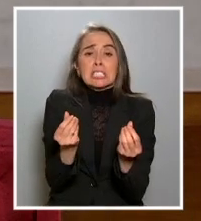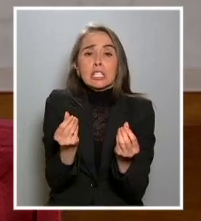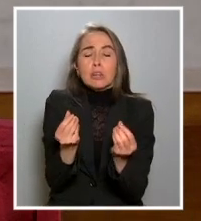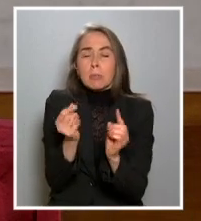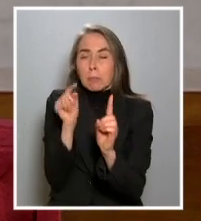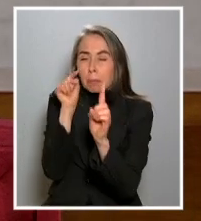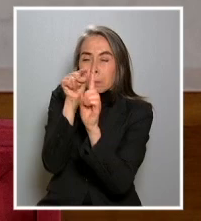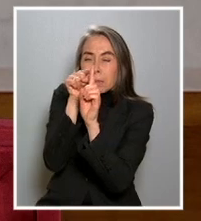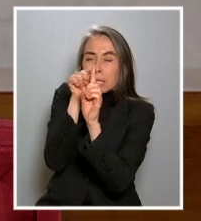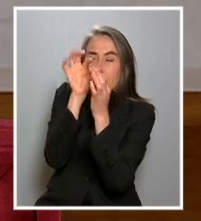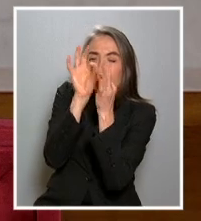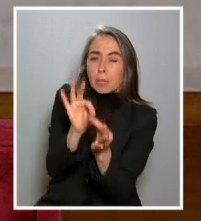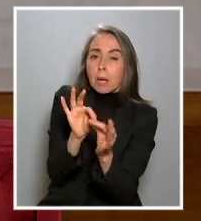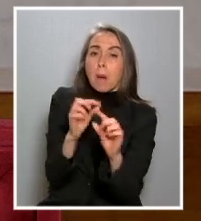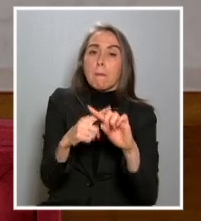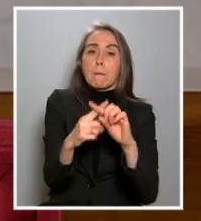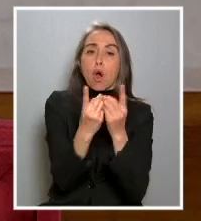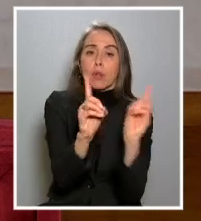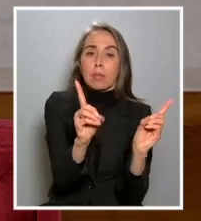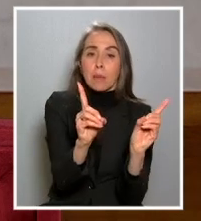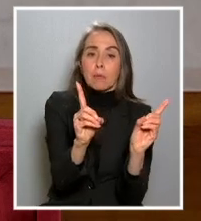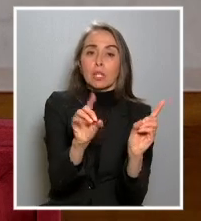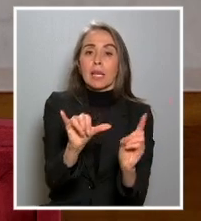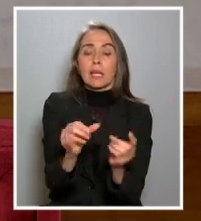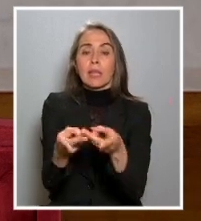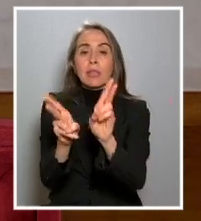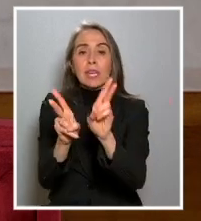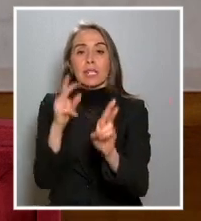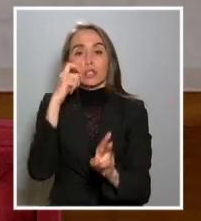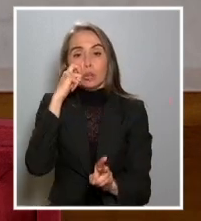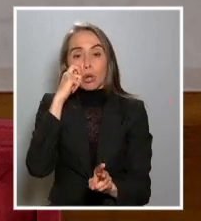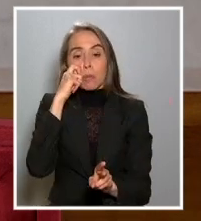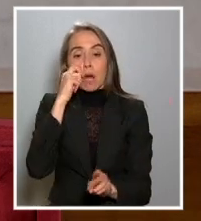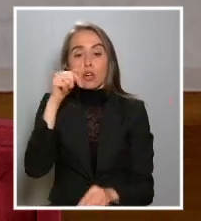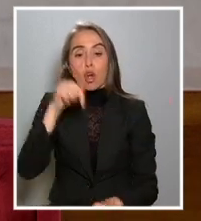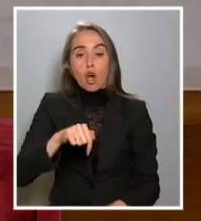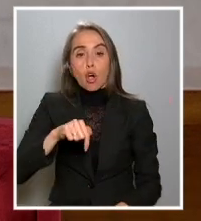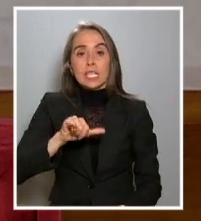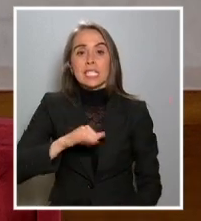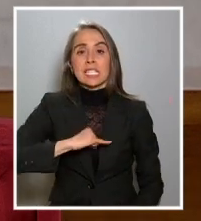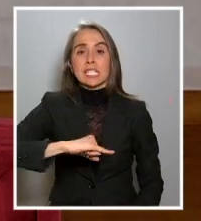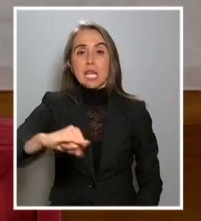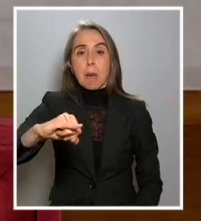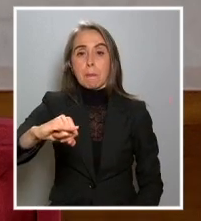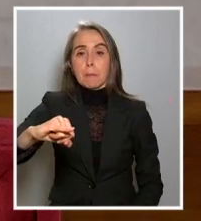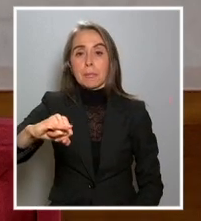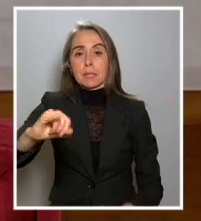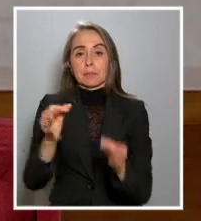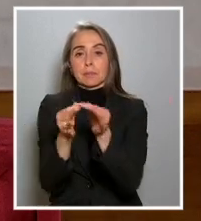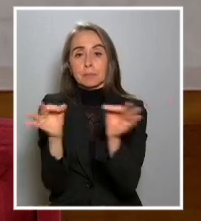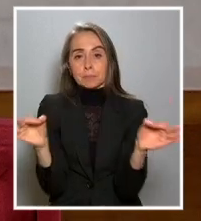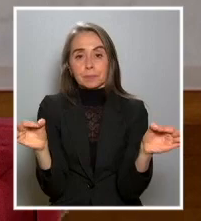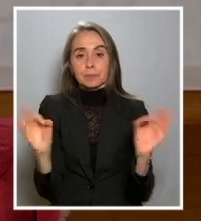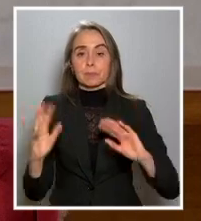concreto: por la democracia y los derechos humanos, hoy y siempre.